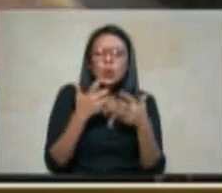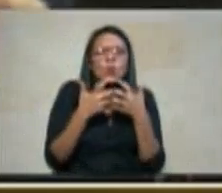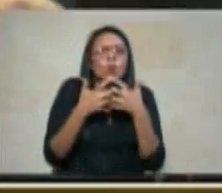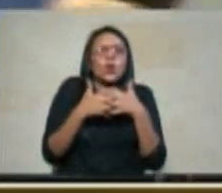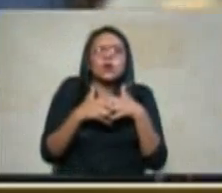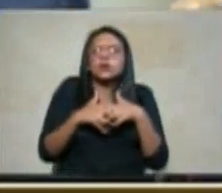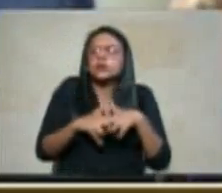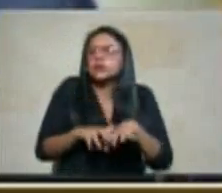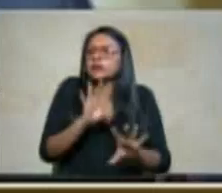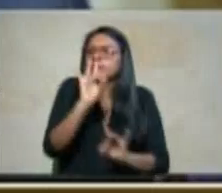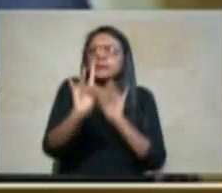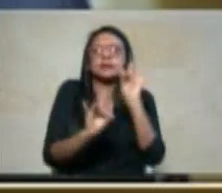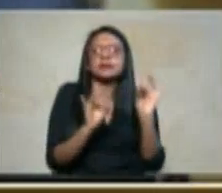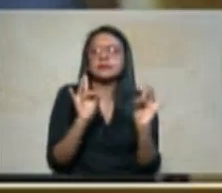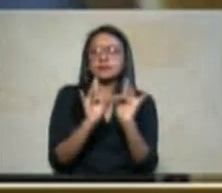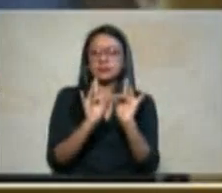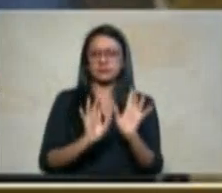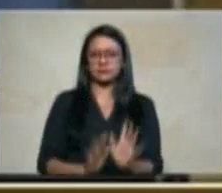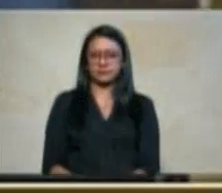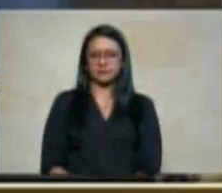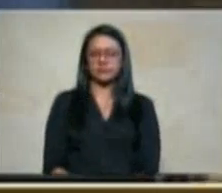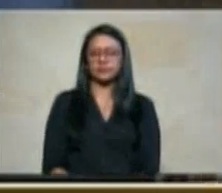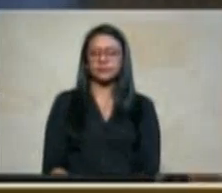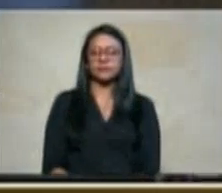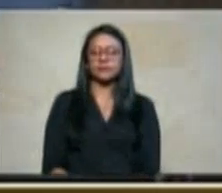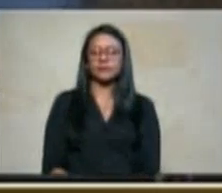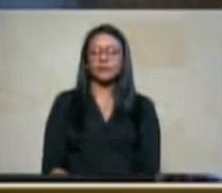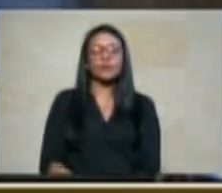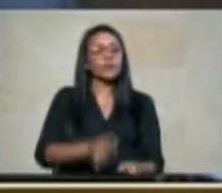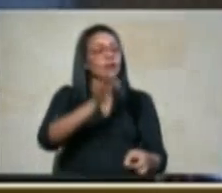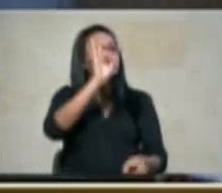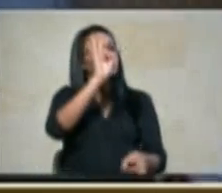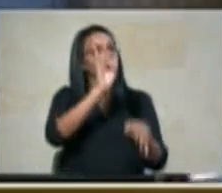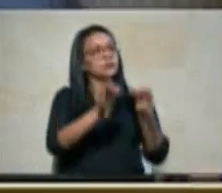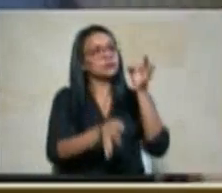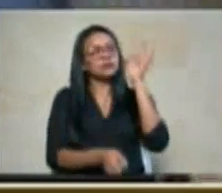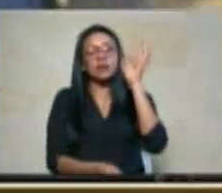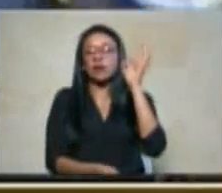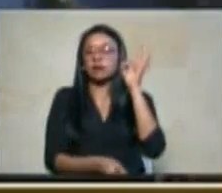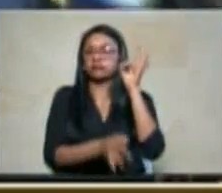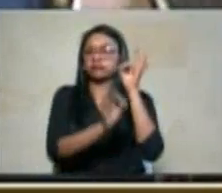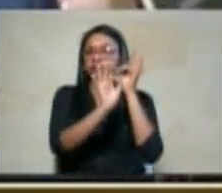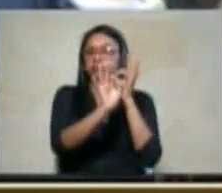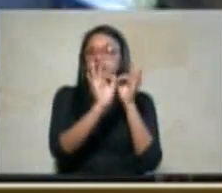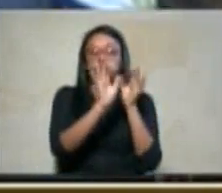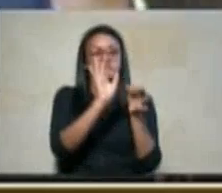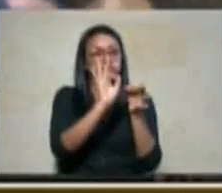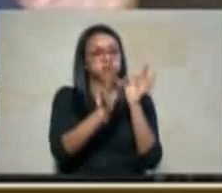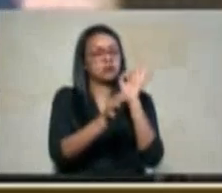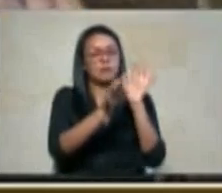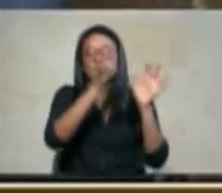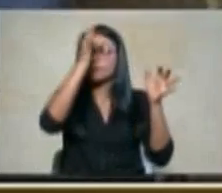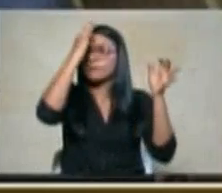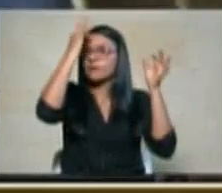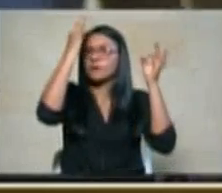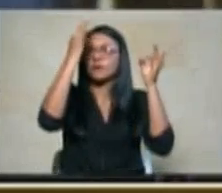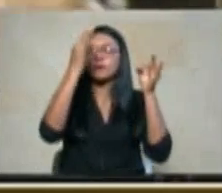Funciona maravillosamente. La justicia está haciendo por